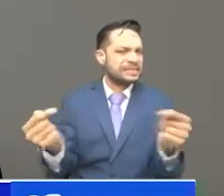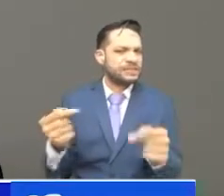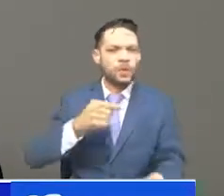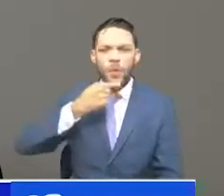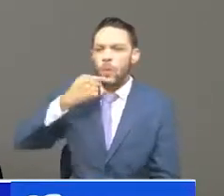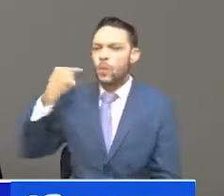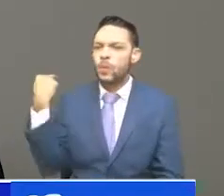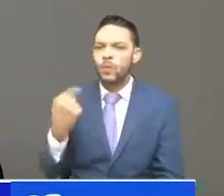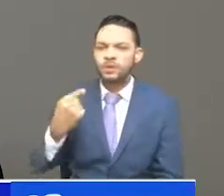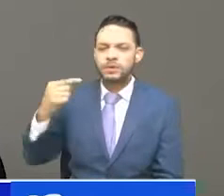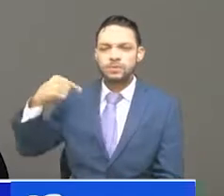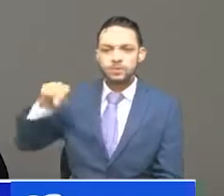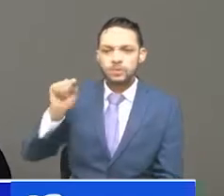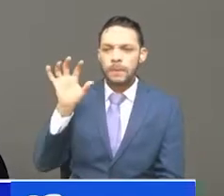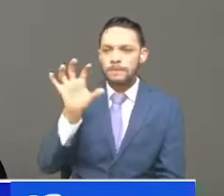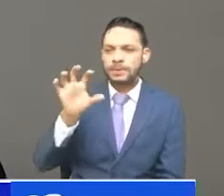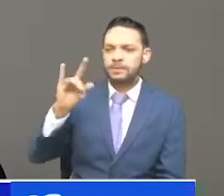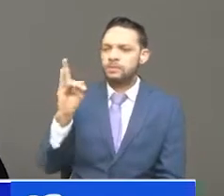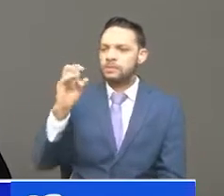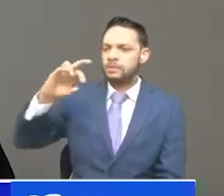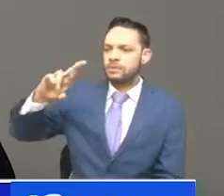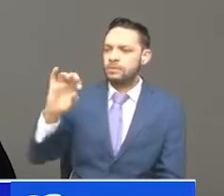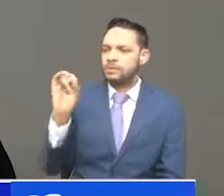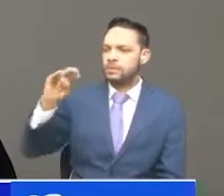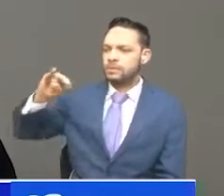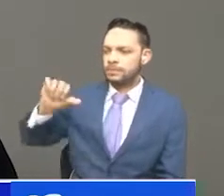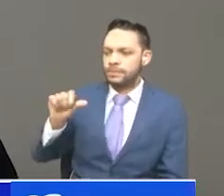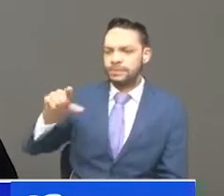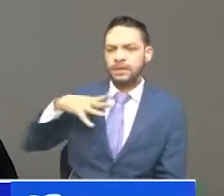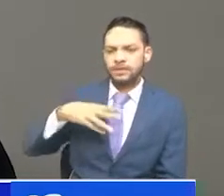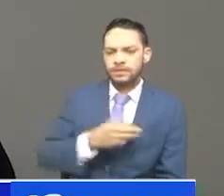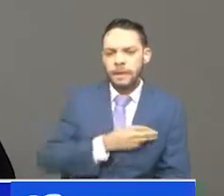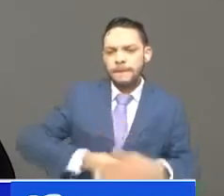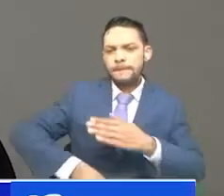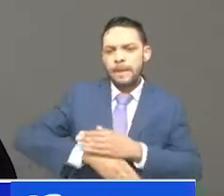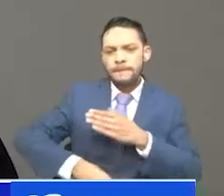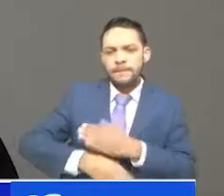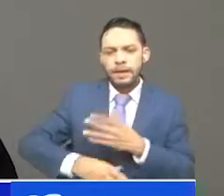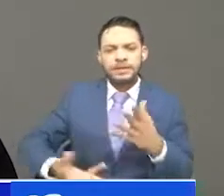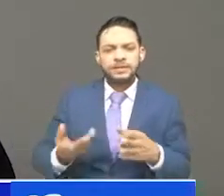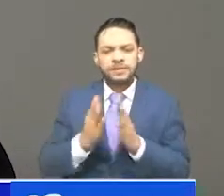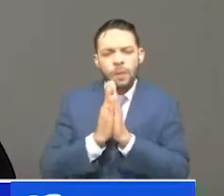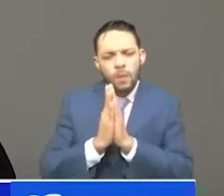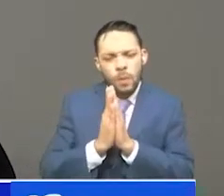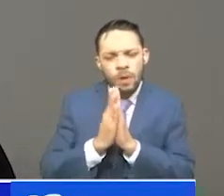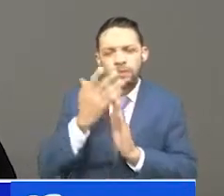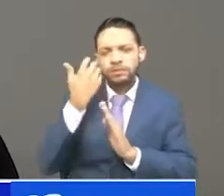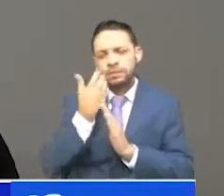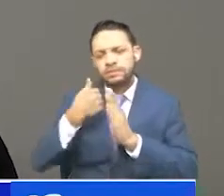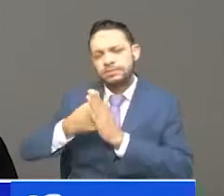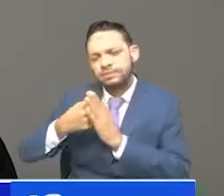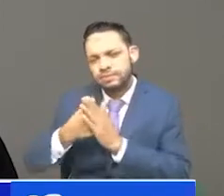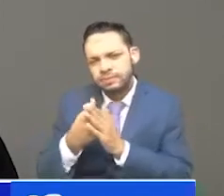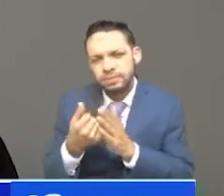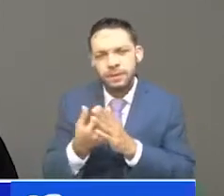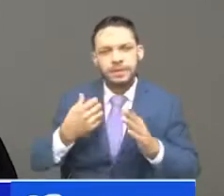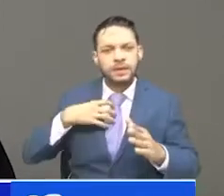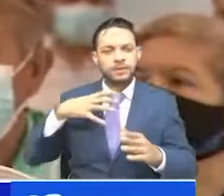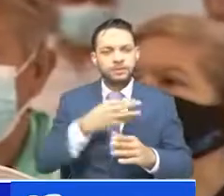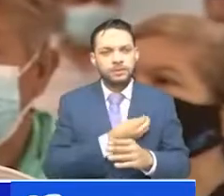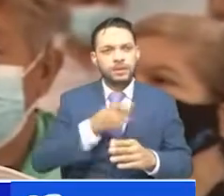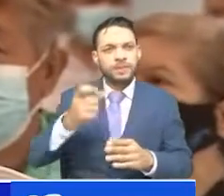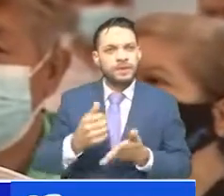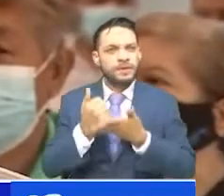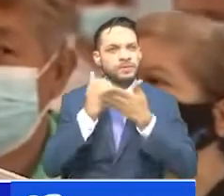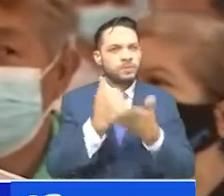y Ucrania. Por eso durante la cuaresma intensificamos el ayuno, la oración y la limosna. No nos cansemos de hacer el